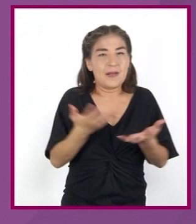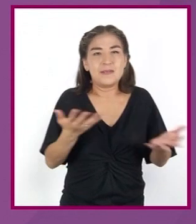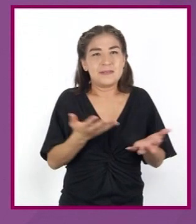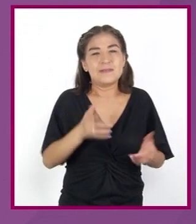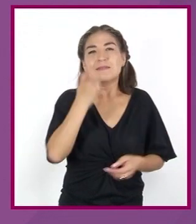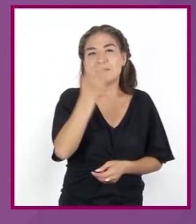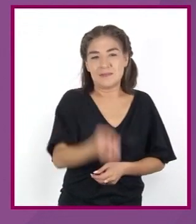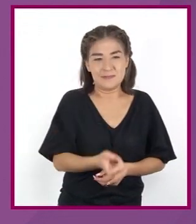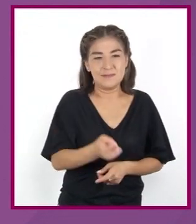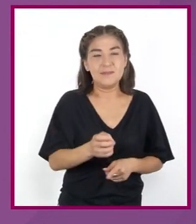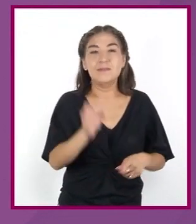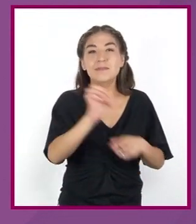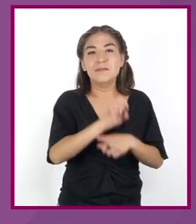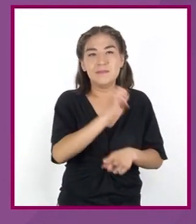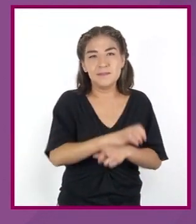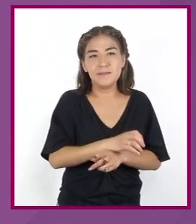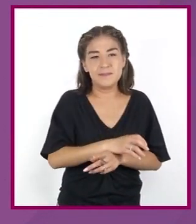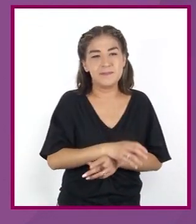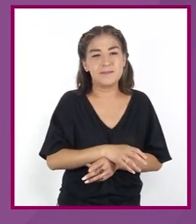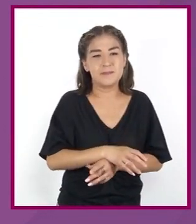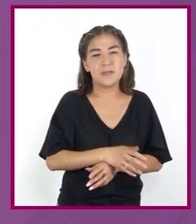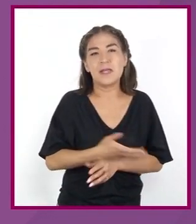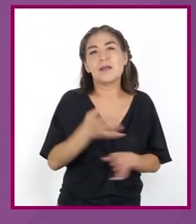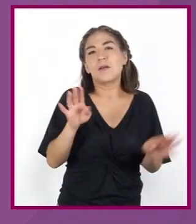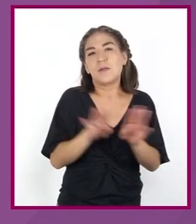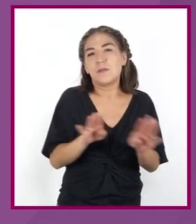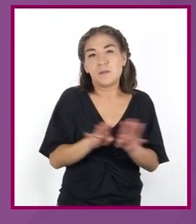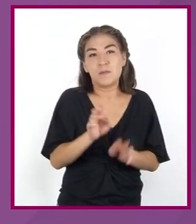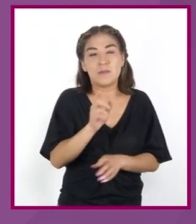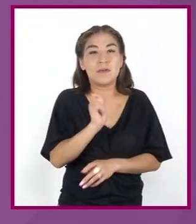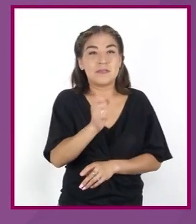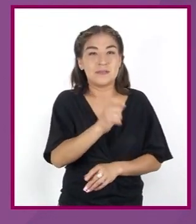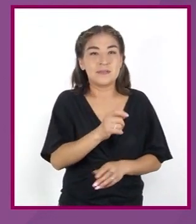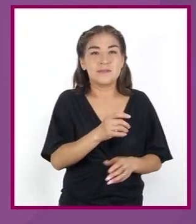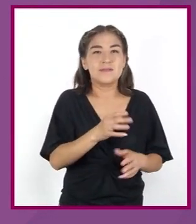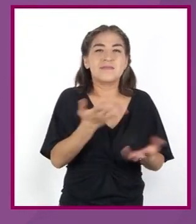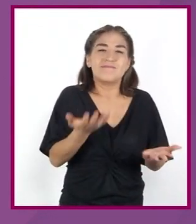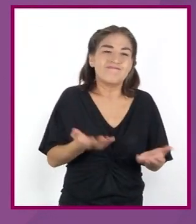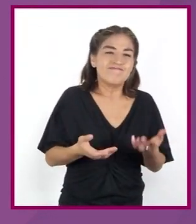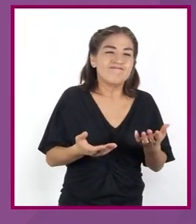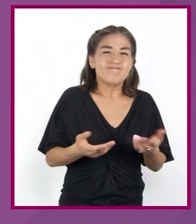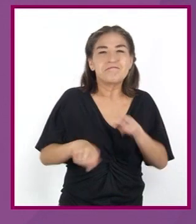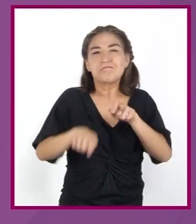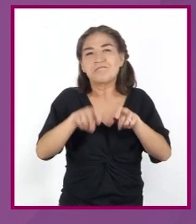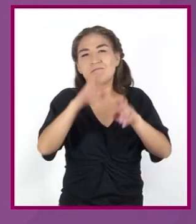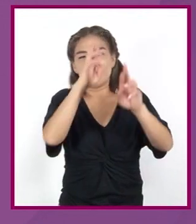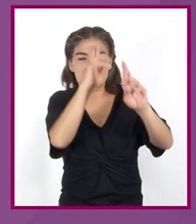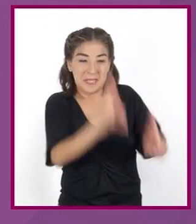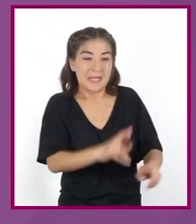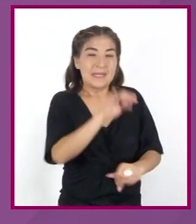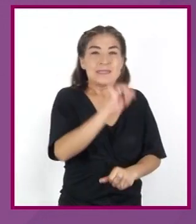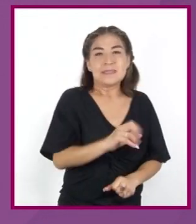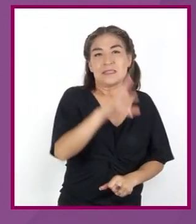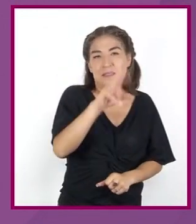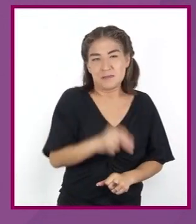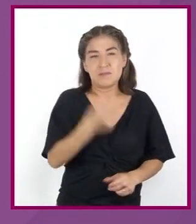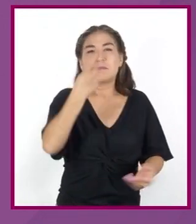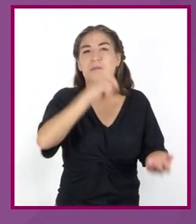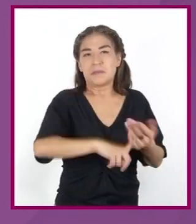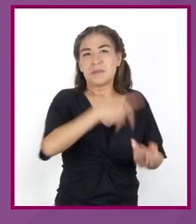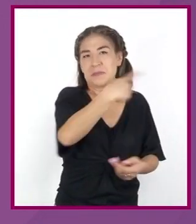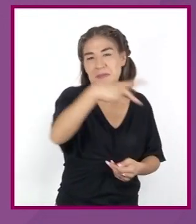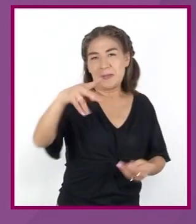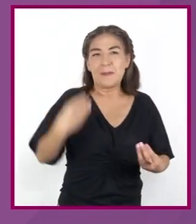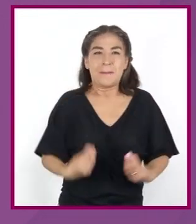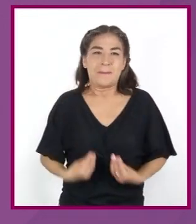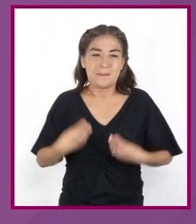Entonces, podemos ver que prácticamente el deber es más flexible dentro de nuestra vida, o dentro de